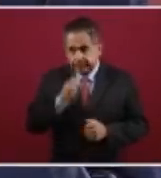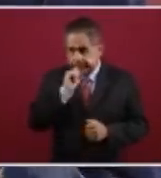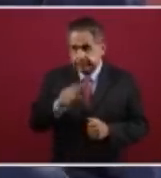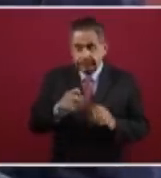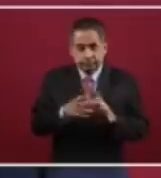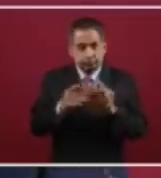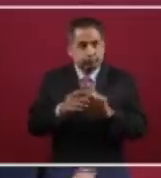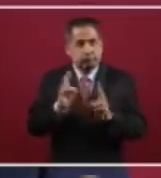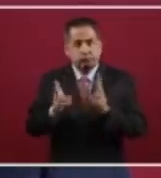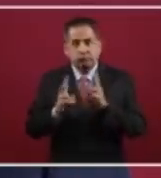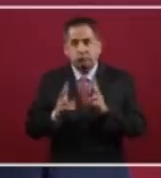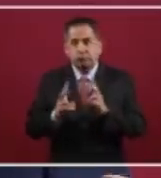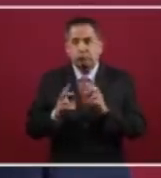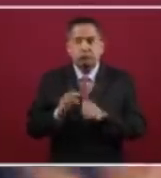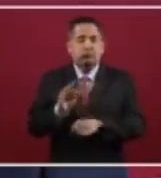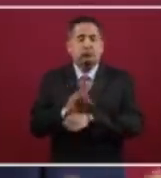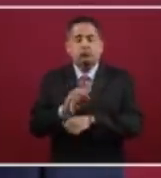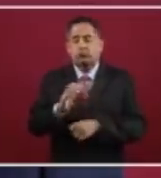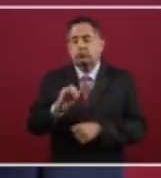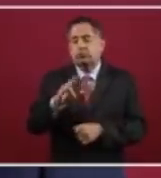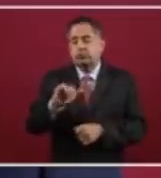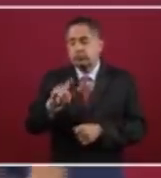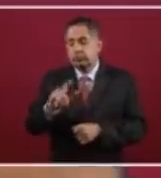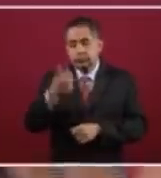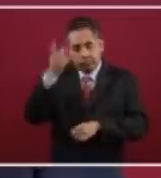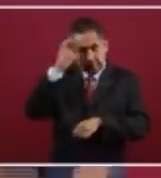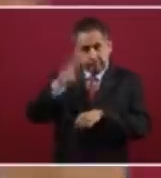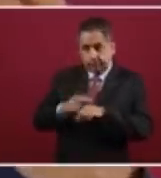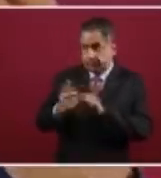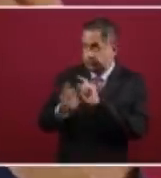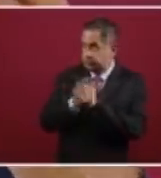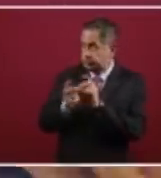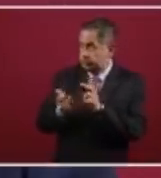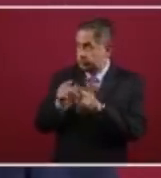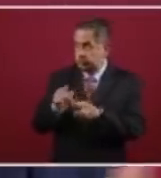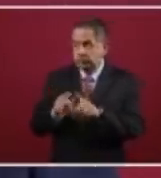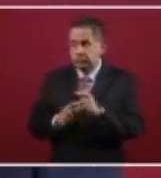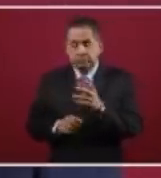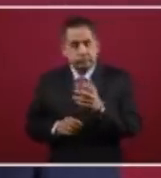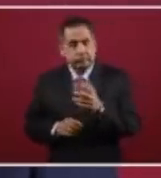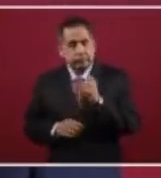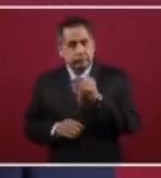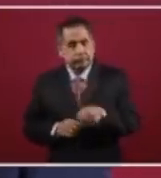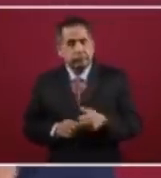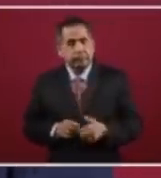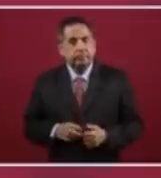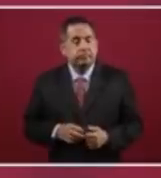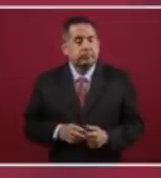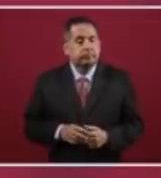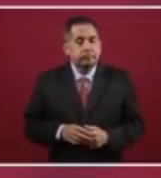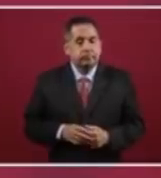hablé de Protección Civil, del director, y